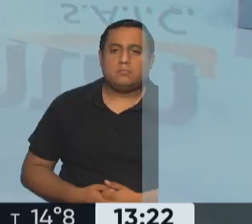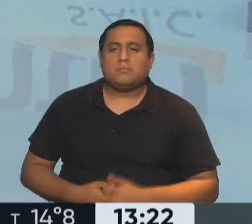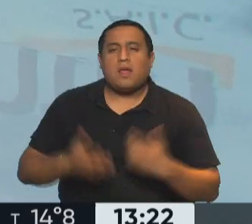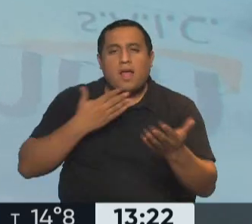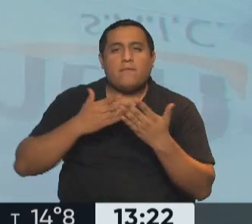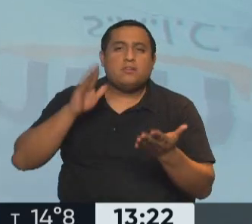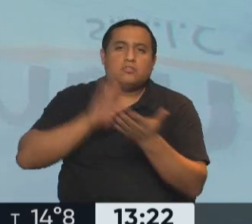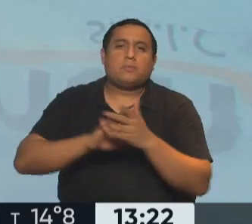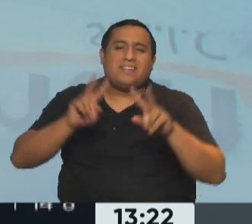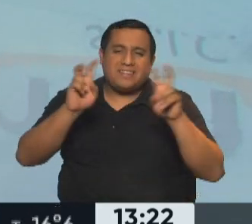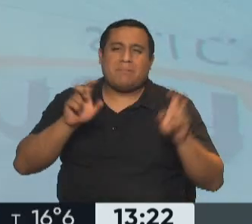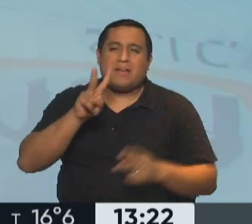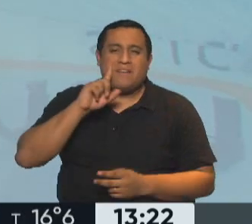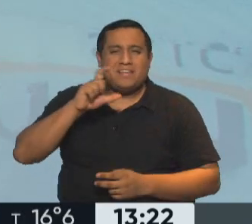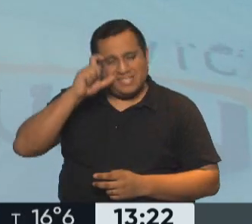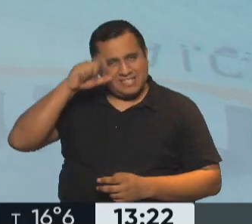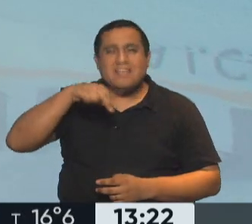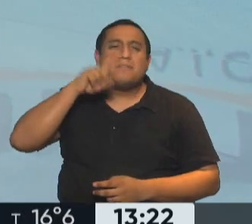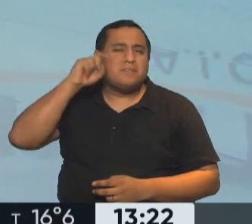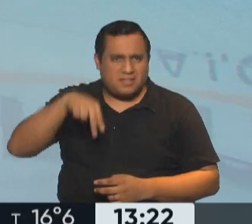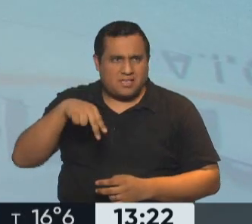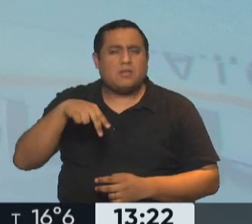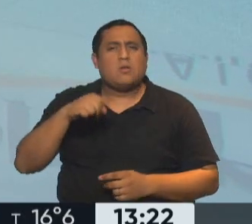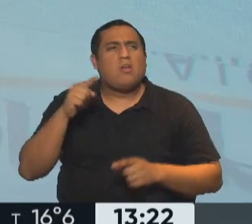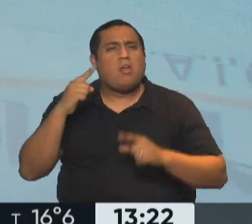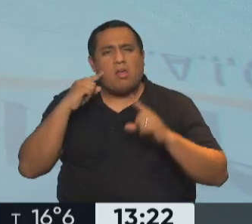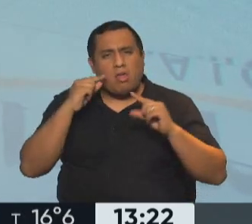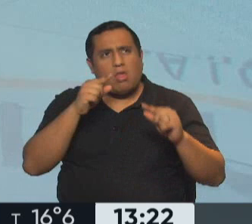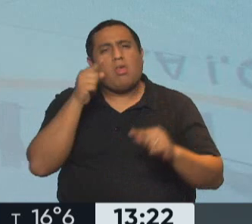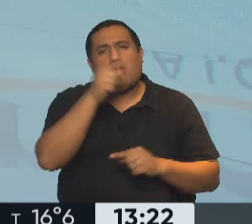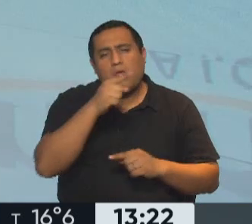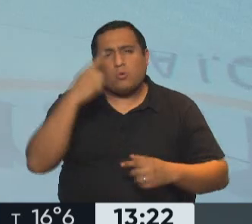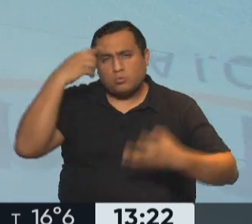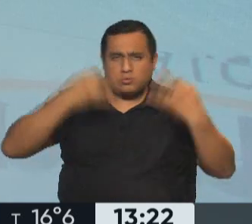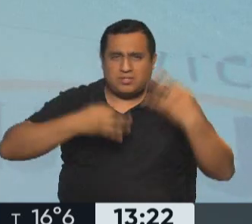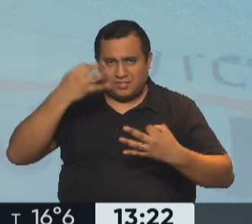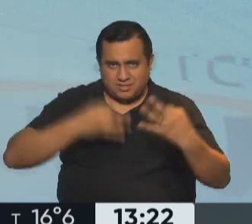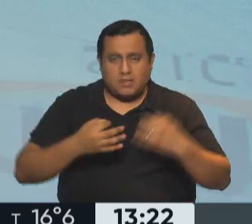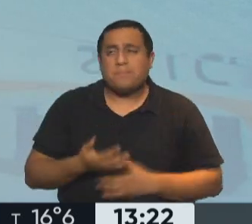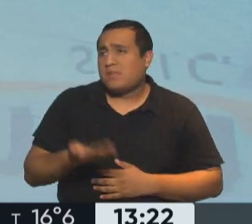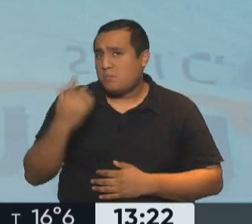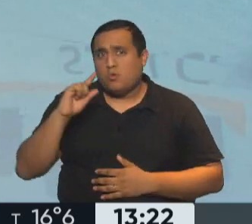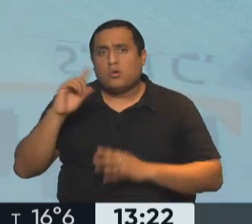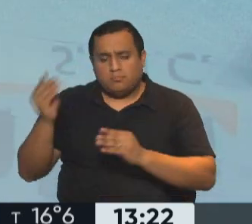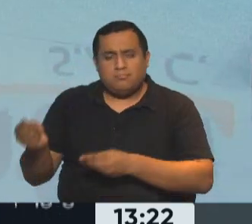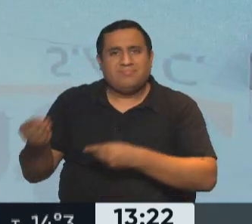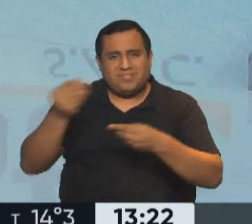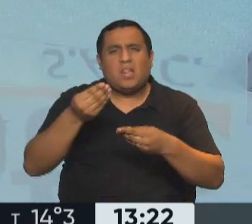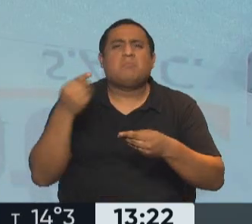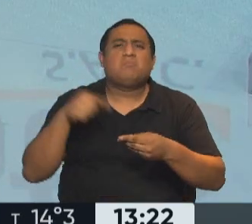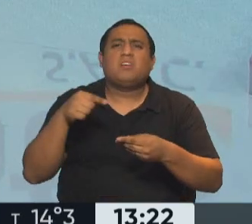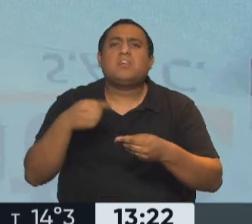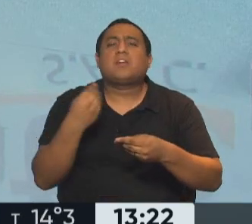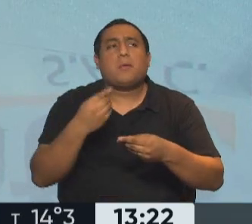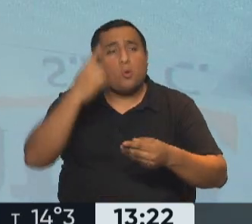Hablamos de la causa Vicentín y los cuestionamientos a la justicia. En las últimas horas se presentó un amicus curiae para comprometer a la